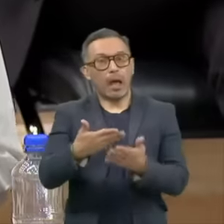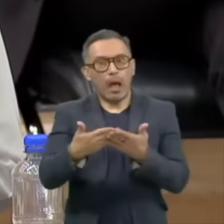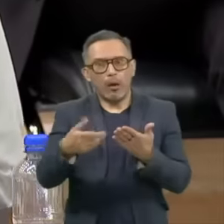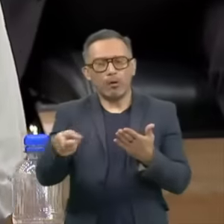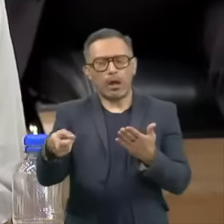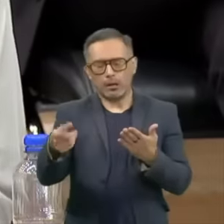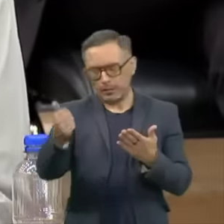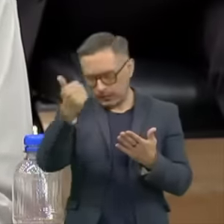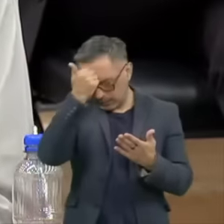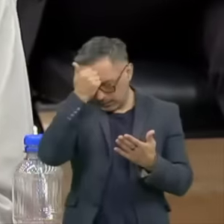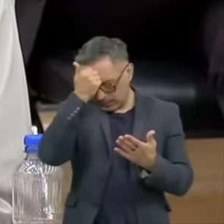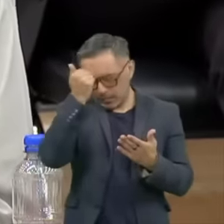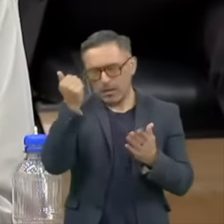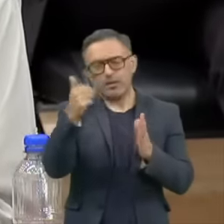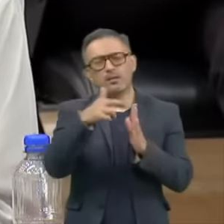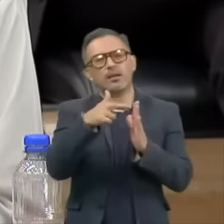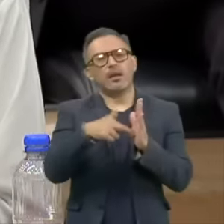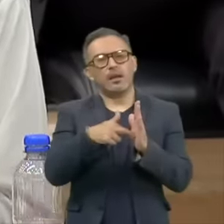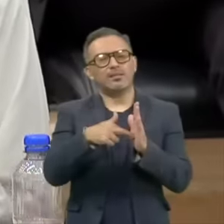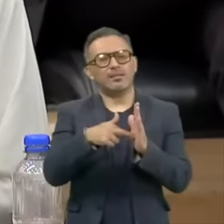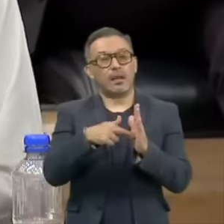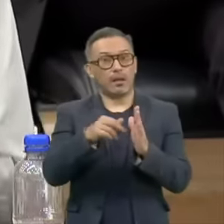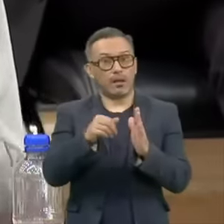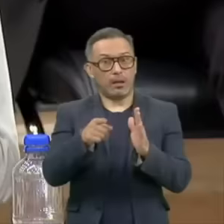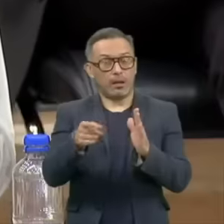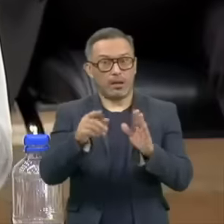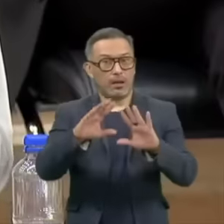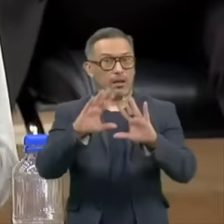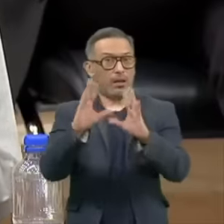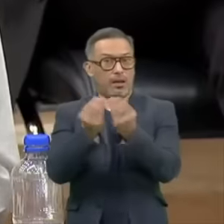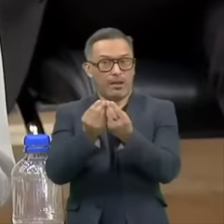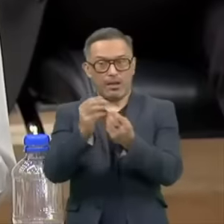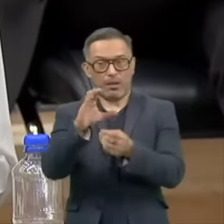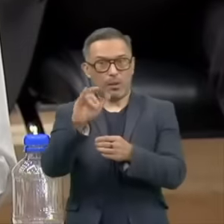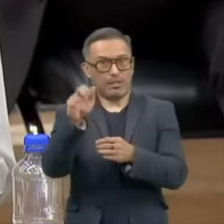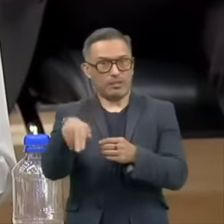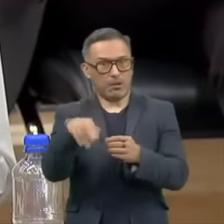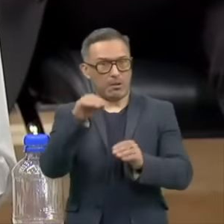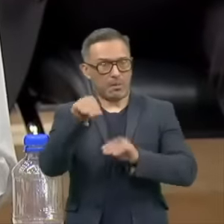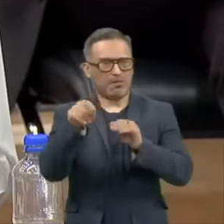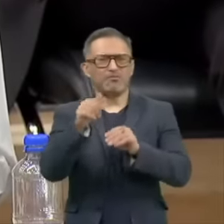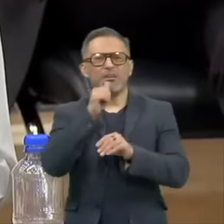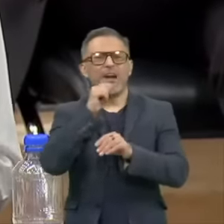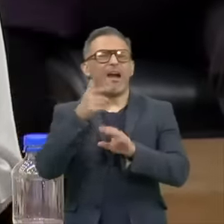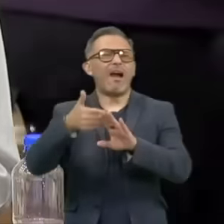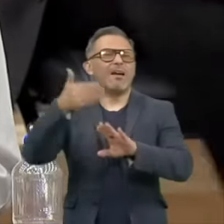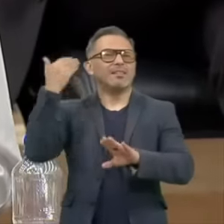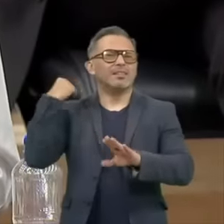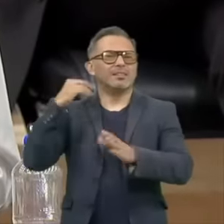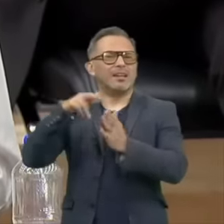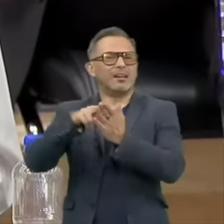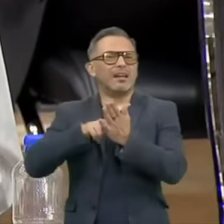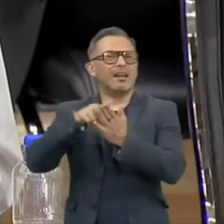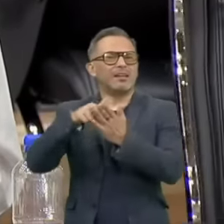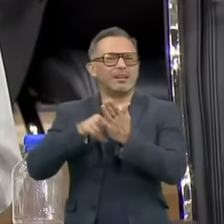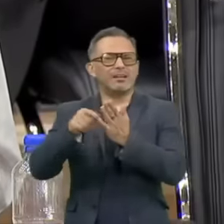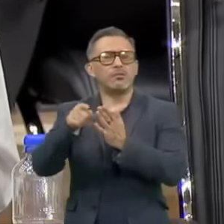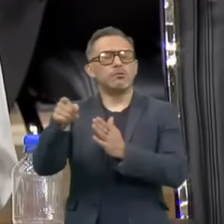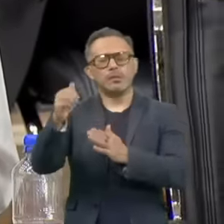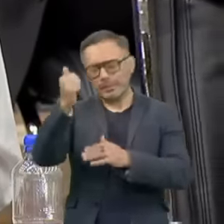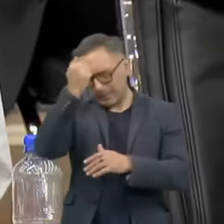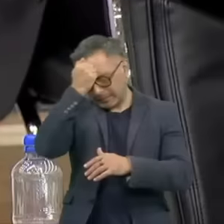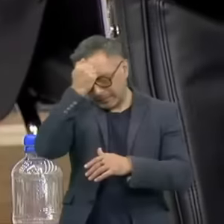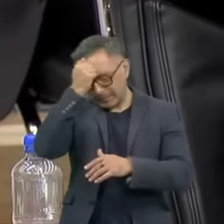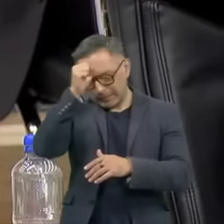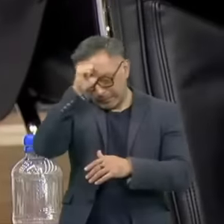que inclusive plantearon antes de que se formaran las coaliciones. Es de verdad impresionante escuchar